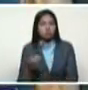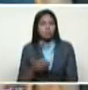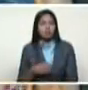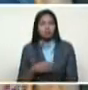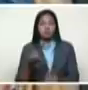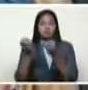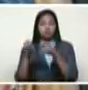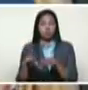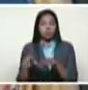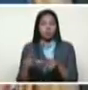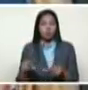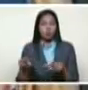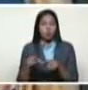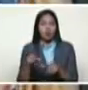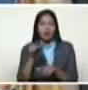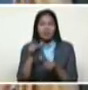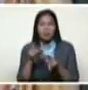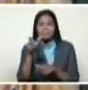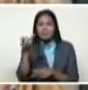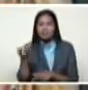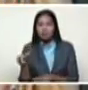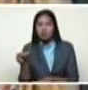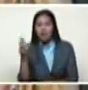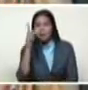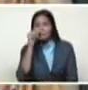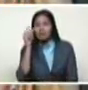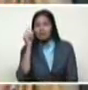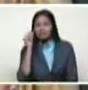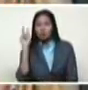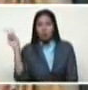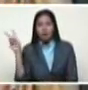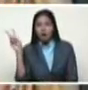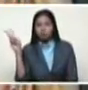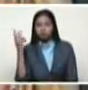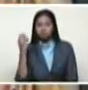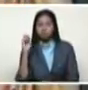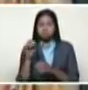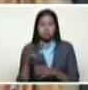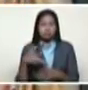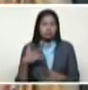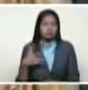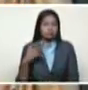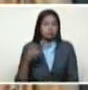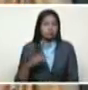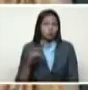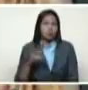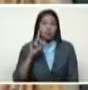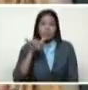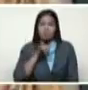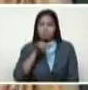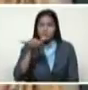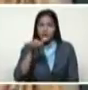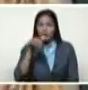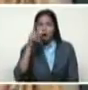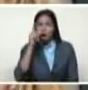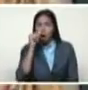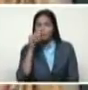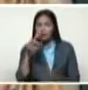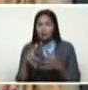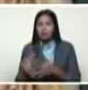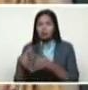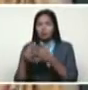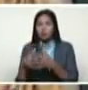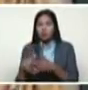Suspendiendo esos vuelos le hizo daño a esos venezolanos. Y también quien viaja ahí, estadounidense, gente de